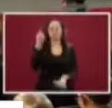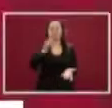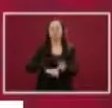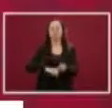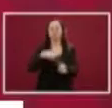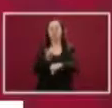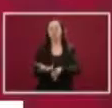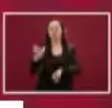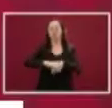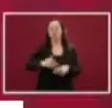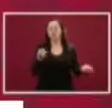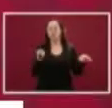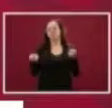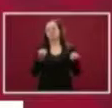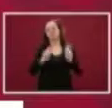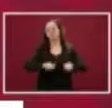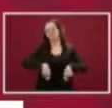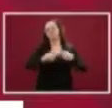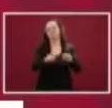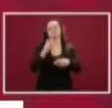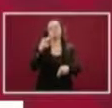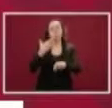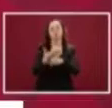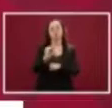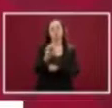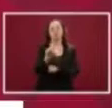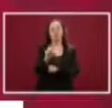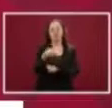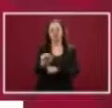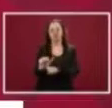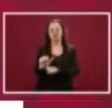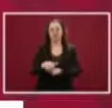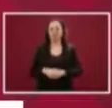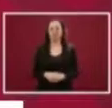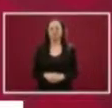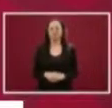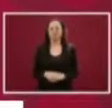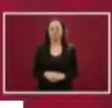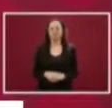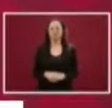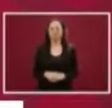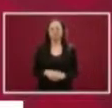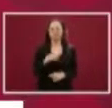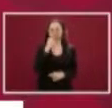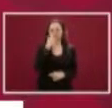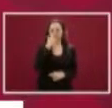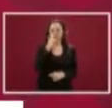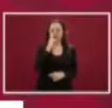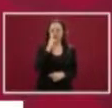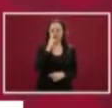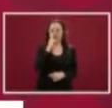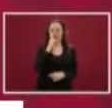en todos los ámbitos, que no solo es el médico, es también el económico, es el fiscal, es el laboral. No